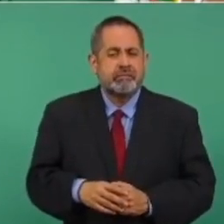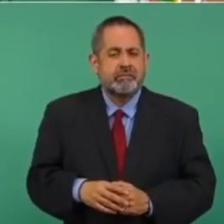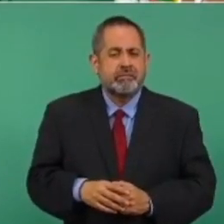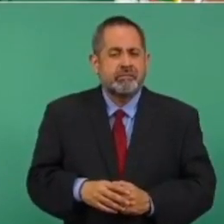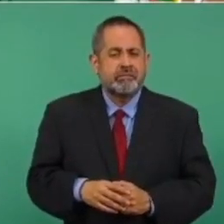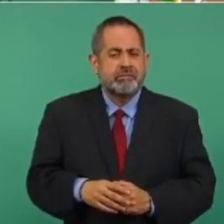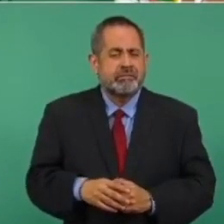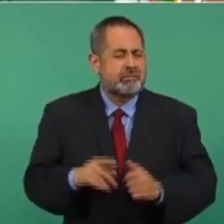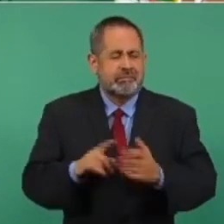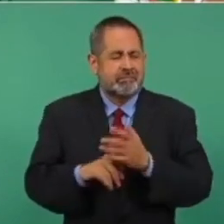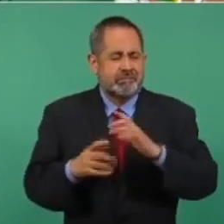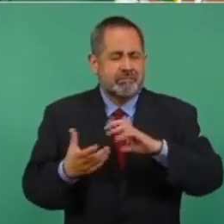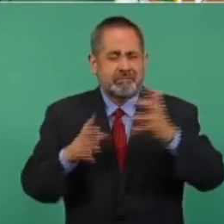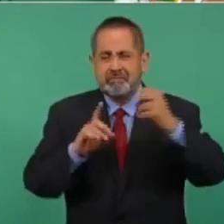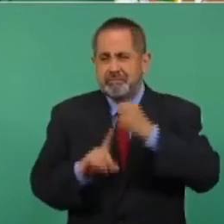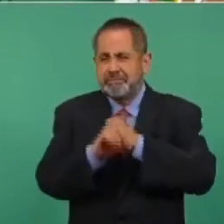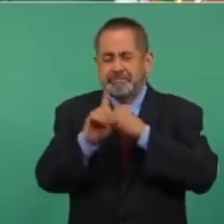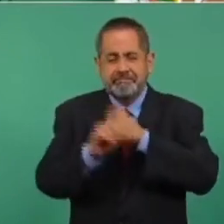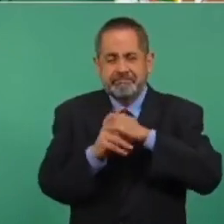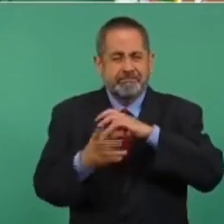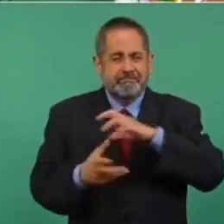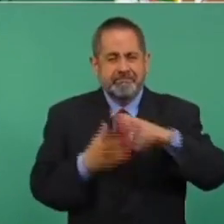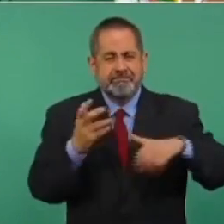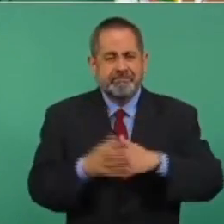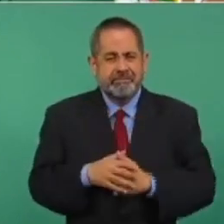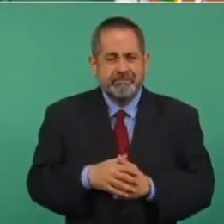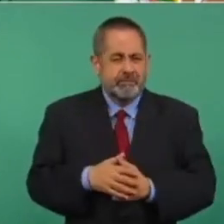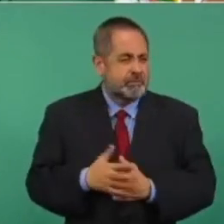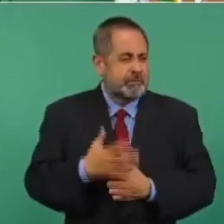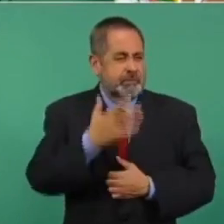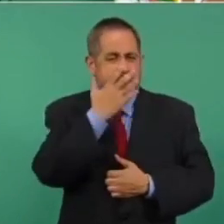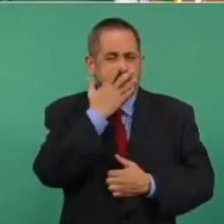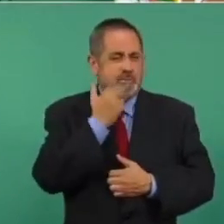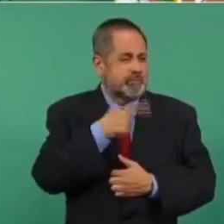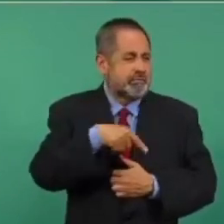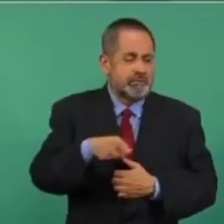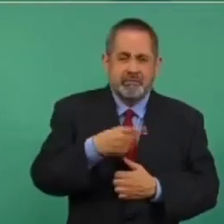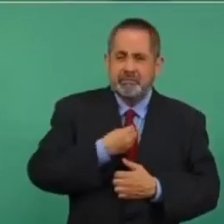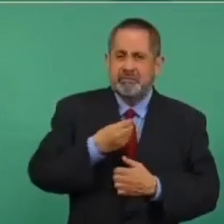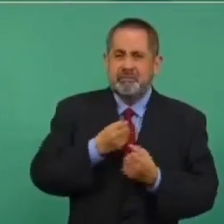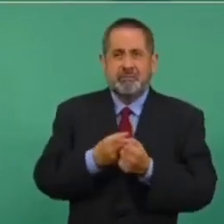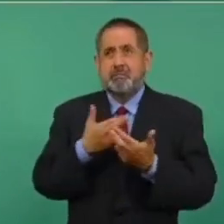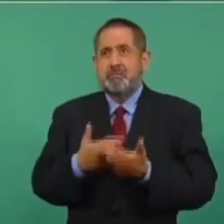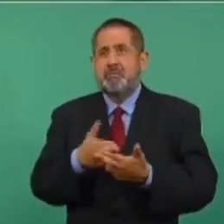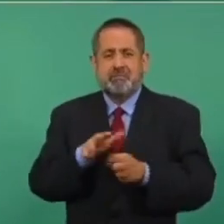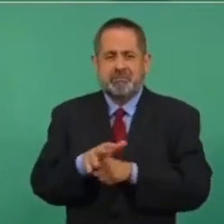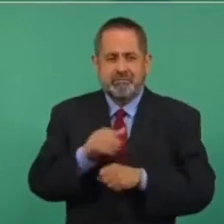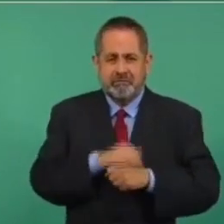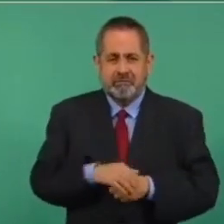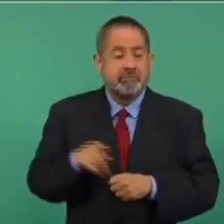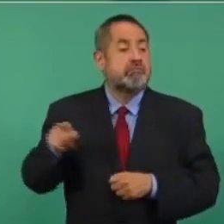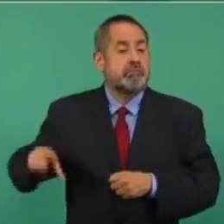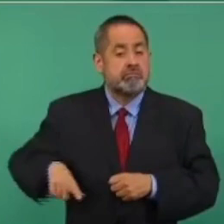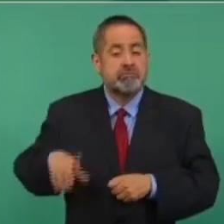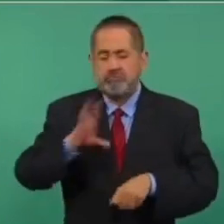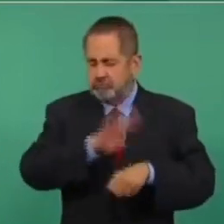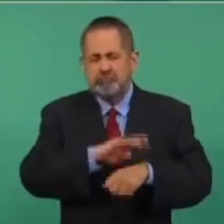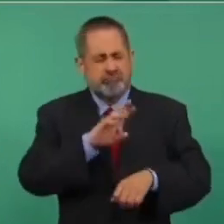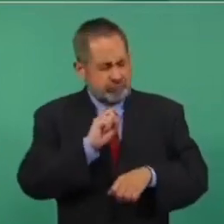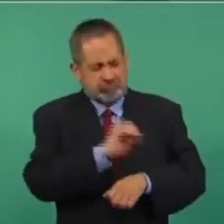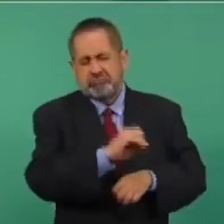se produce un caos. No tienen capacidad las líneas. Pero entregaron concesiones